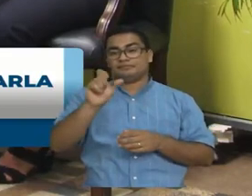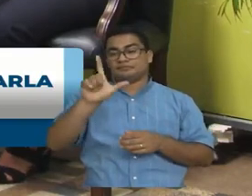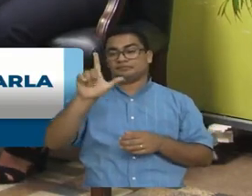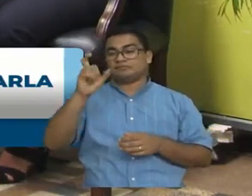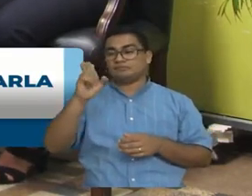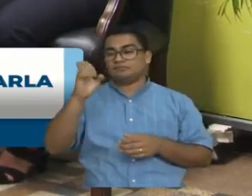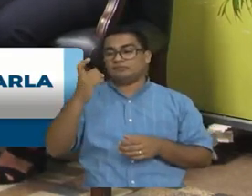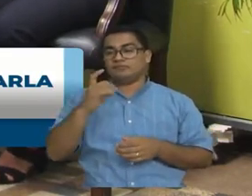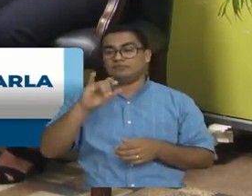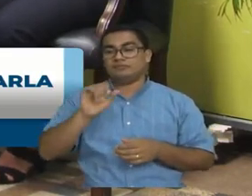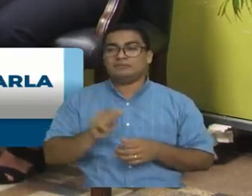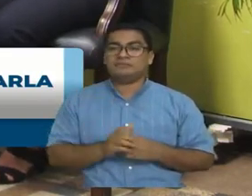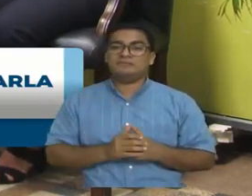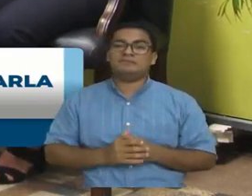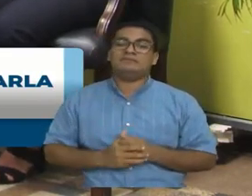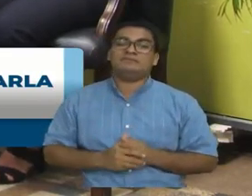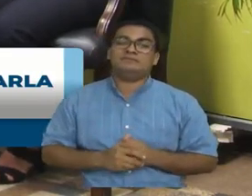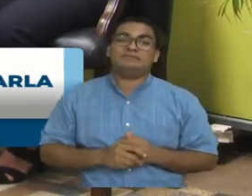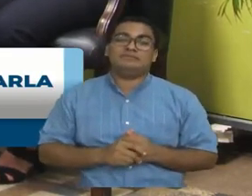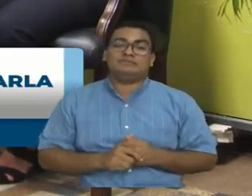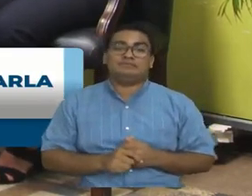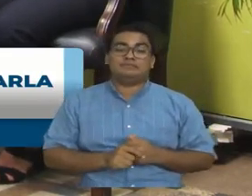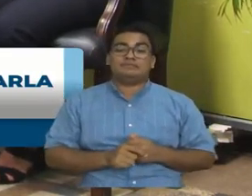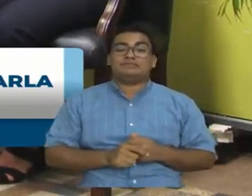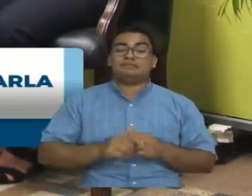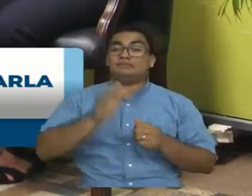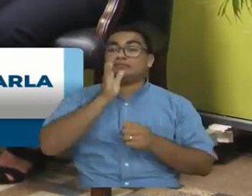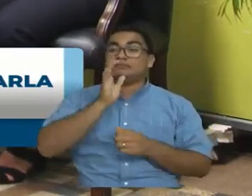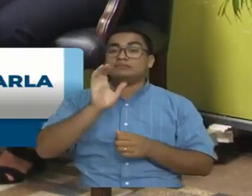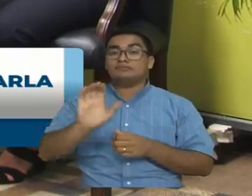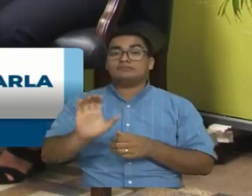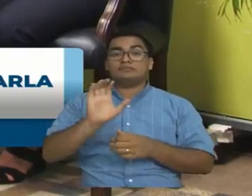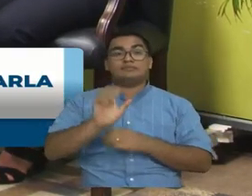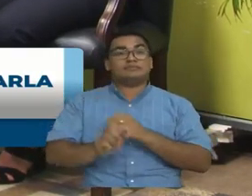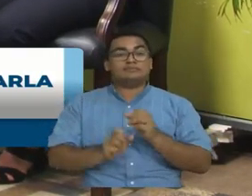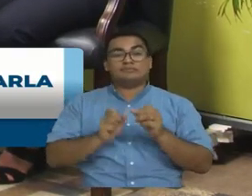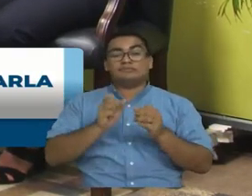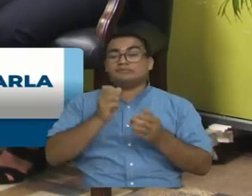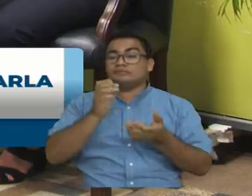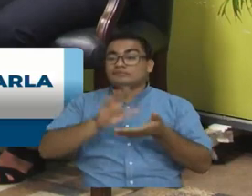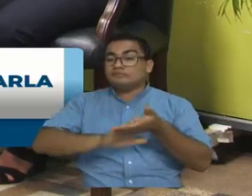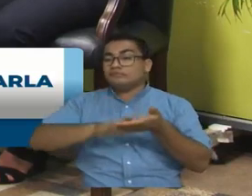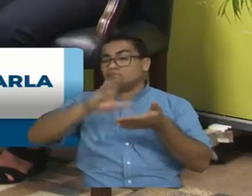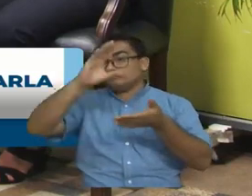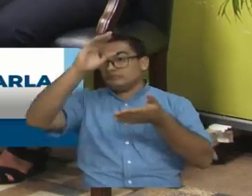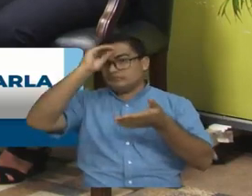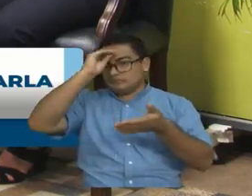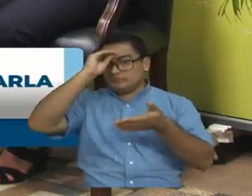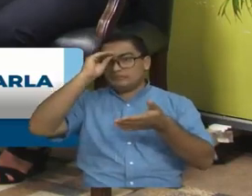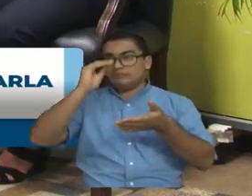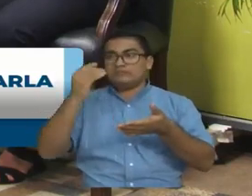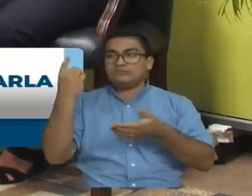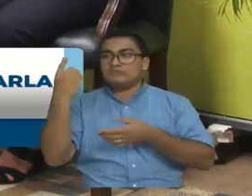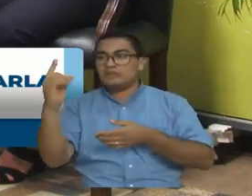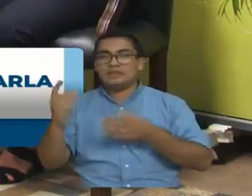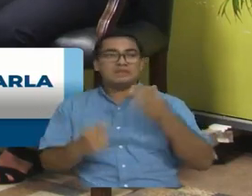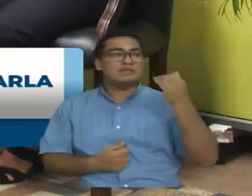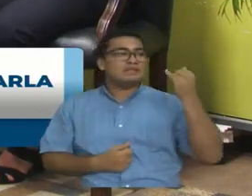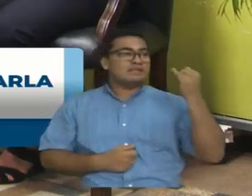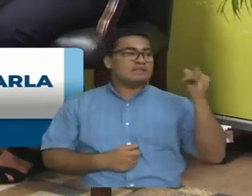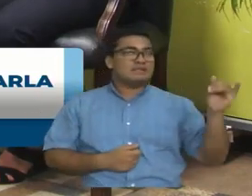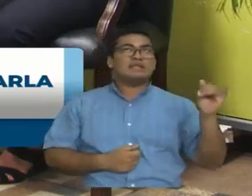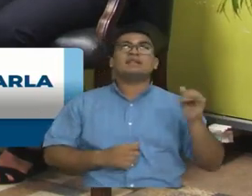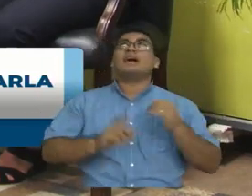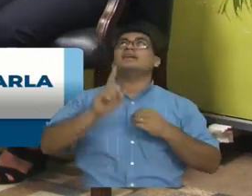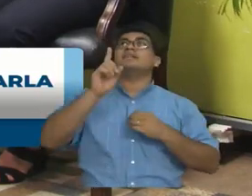entonces, una vez que el niño aprende, ¿verdad?, su dominio espacial, derecha, izquierda,